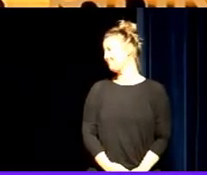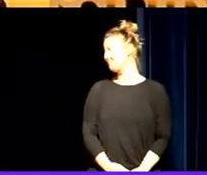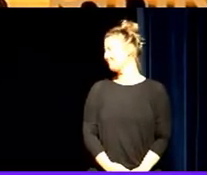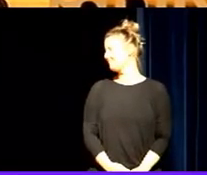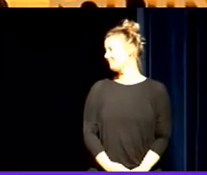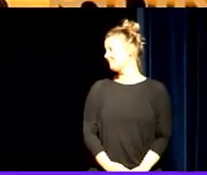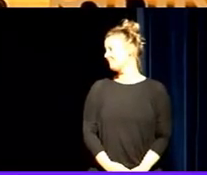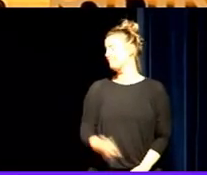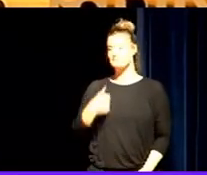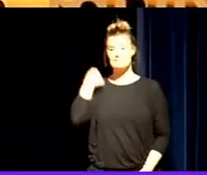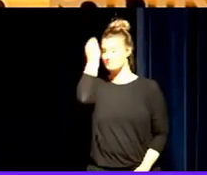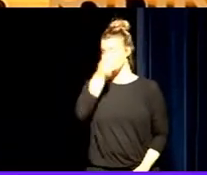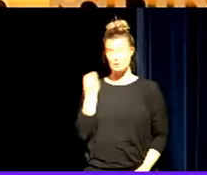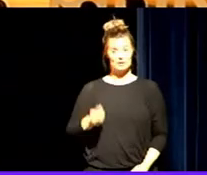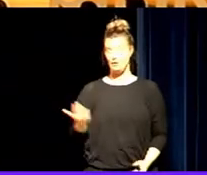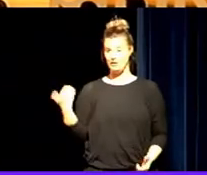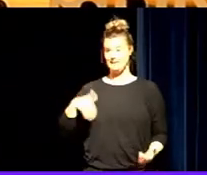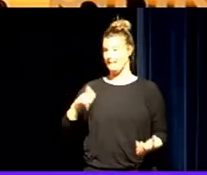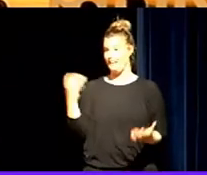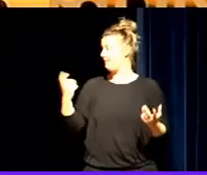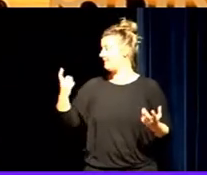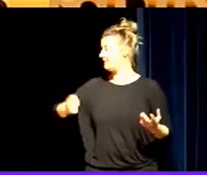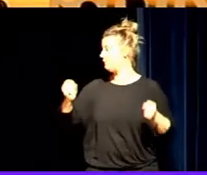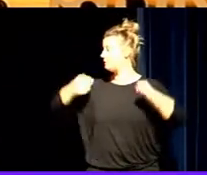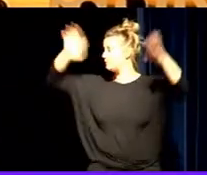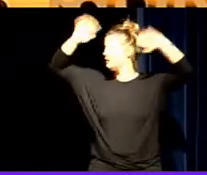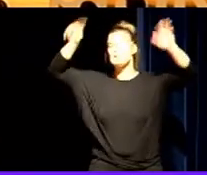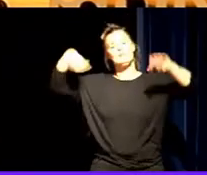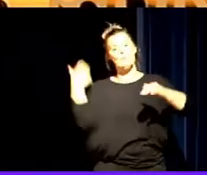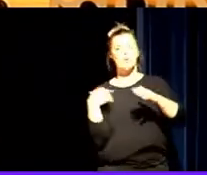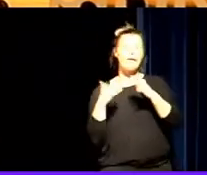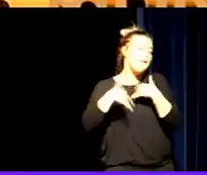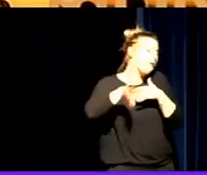No se lo preguntaba, necesitamos aquí así y luego.